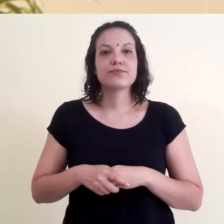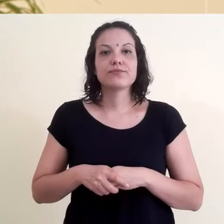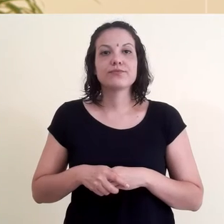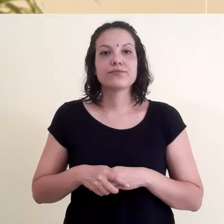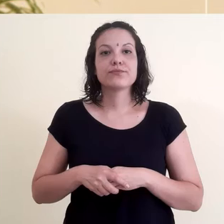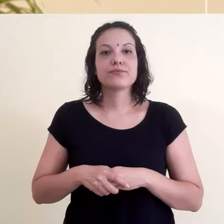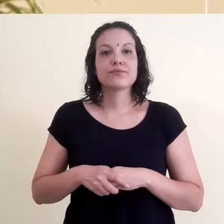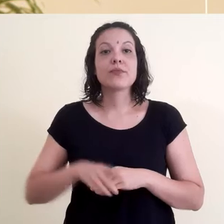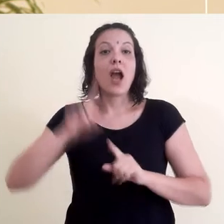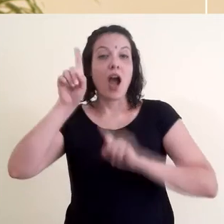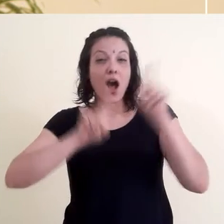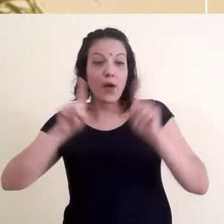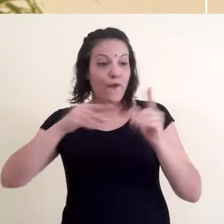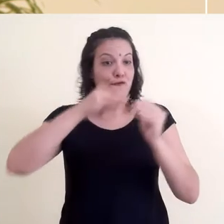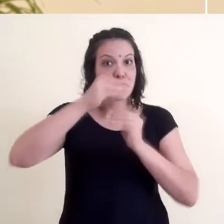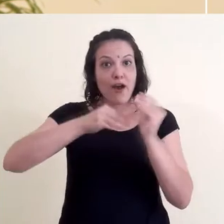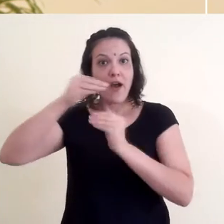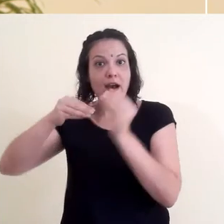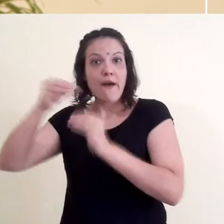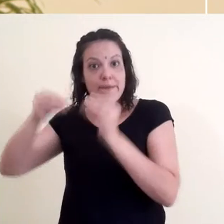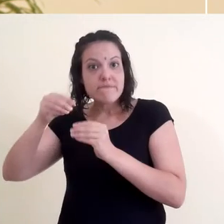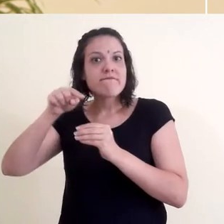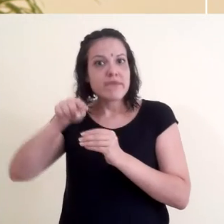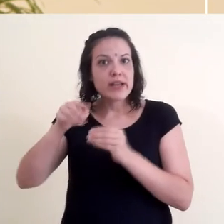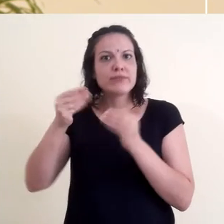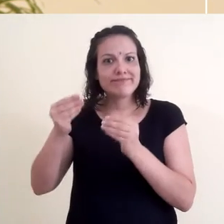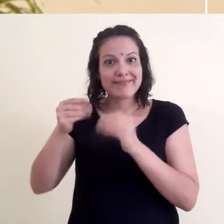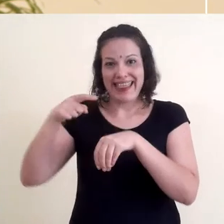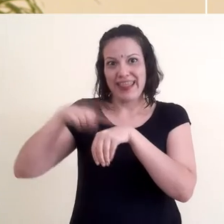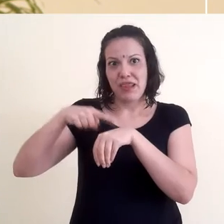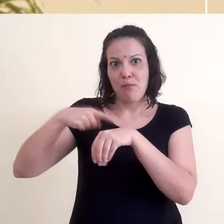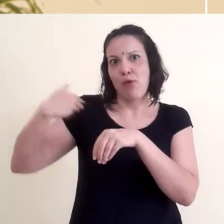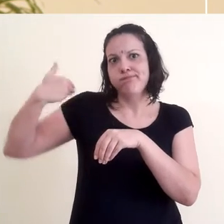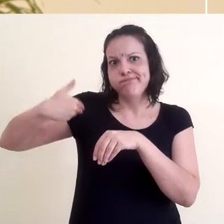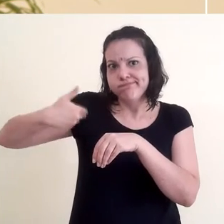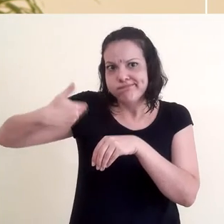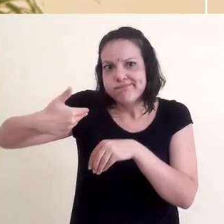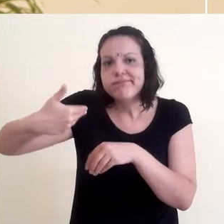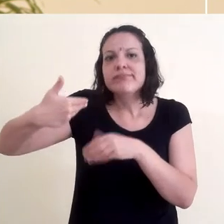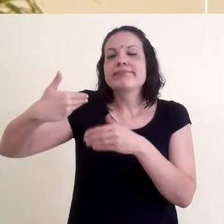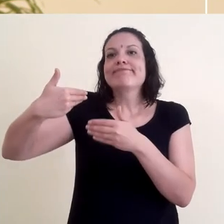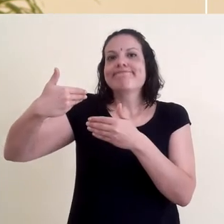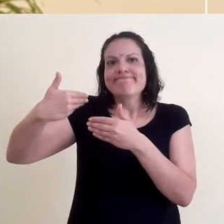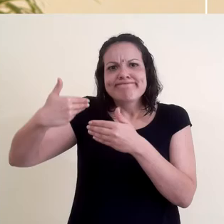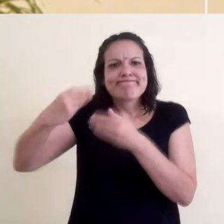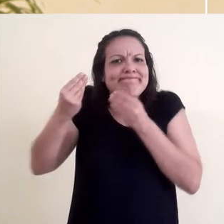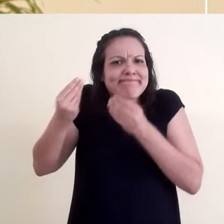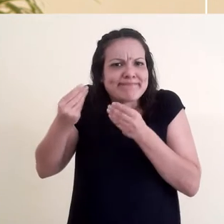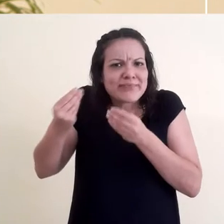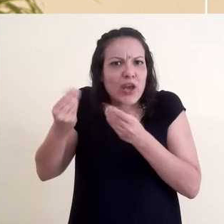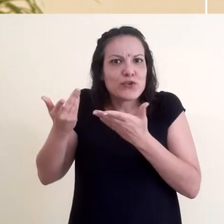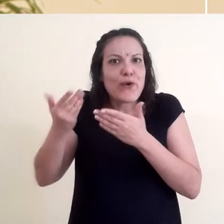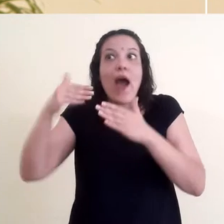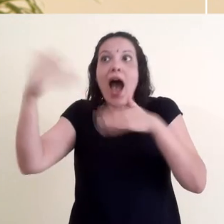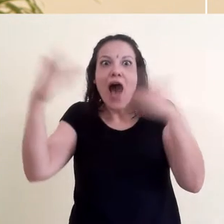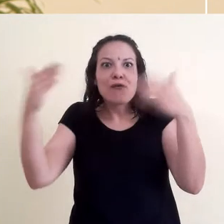algunas familias recuperaron en estos tiempos en donde muchos vínculos con el